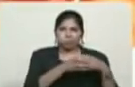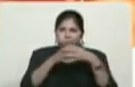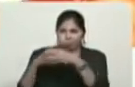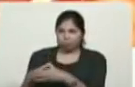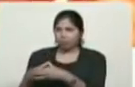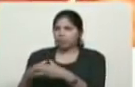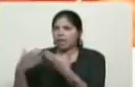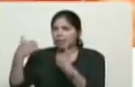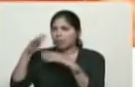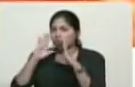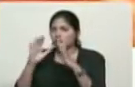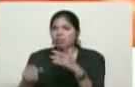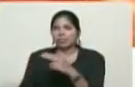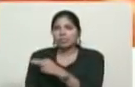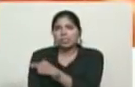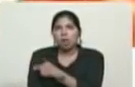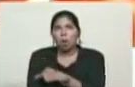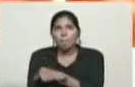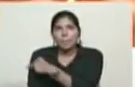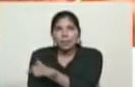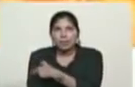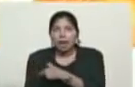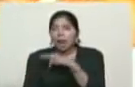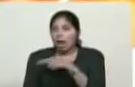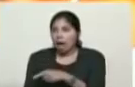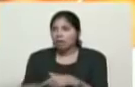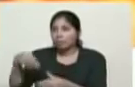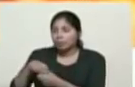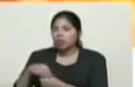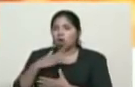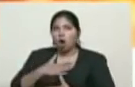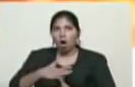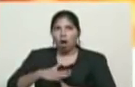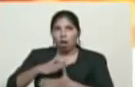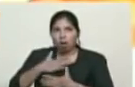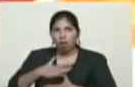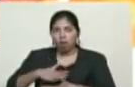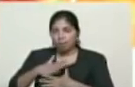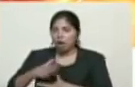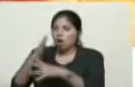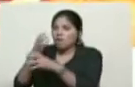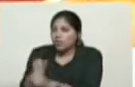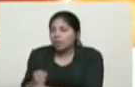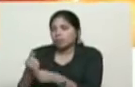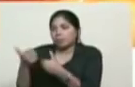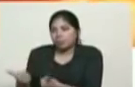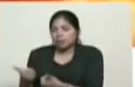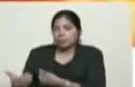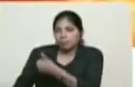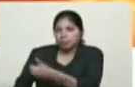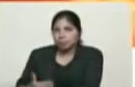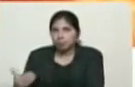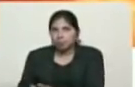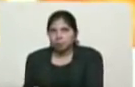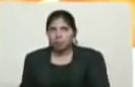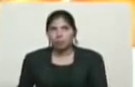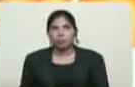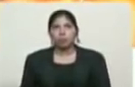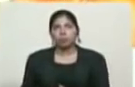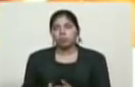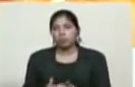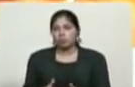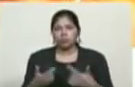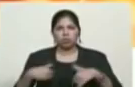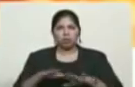para ir llevando calma y confianza a toda la población hemos atendido toda la respeta el área